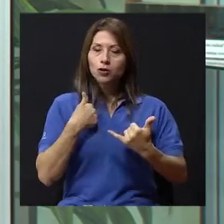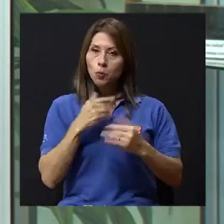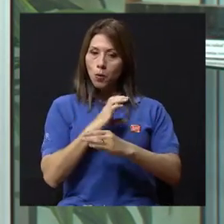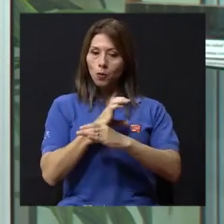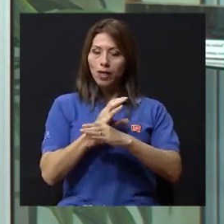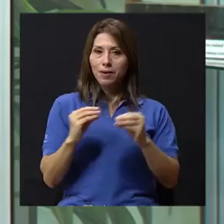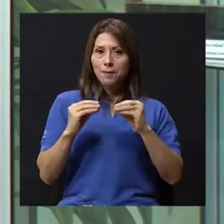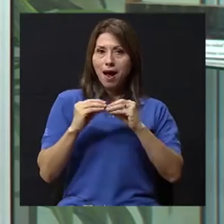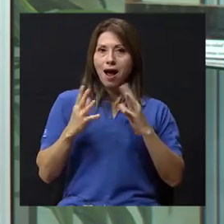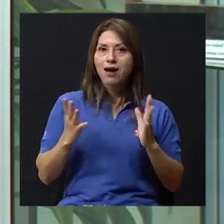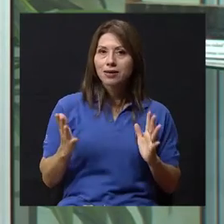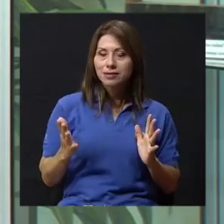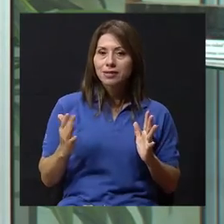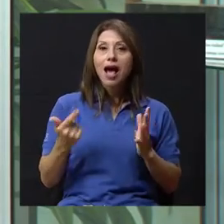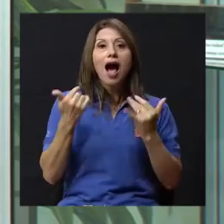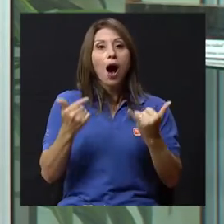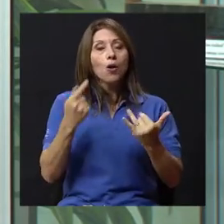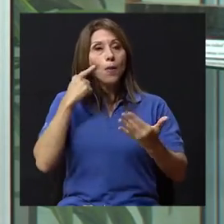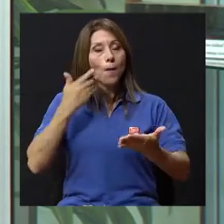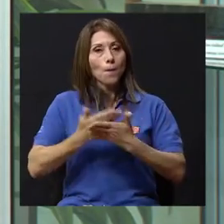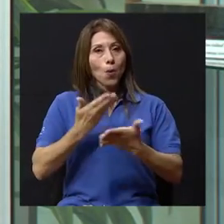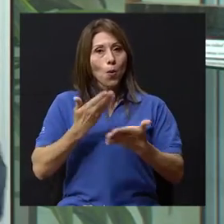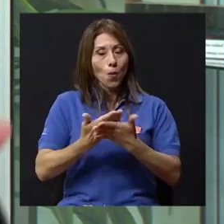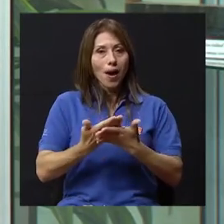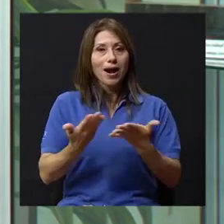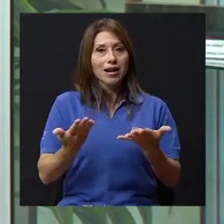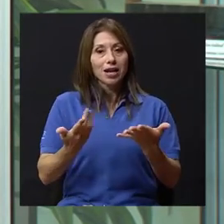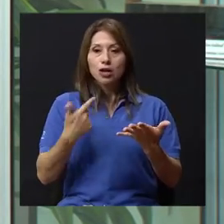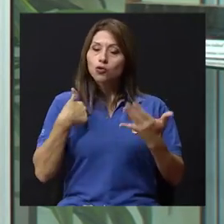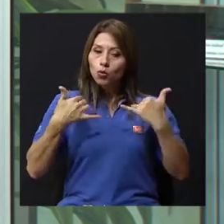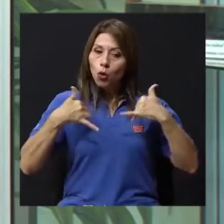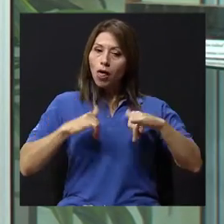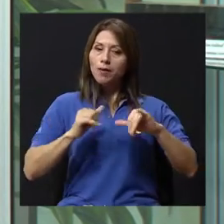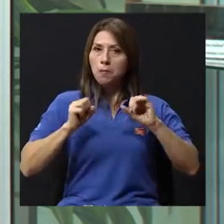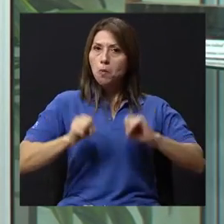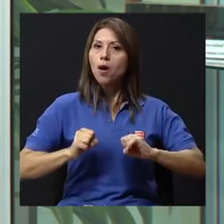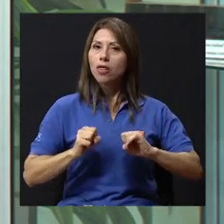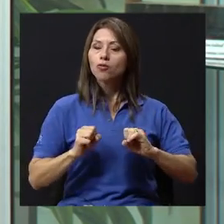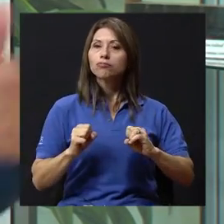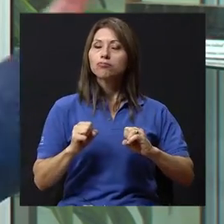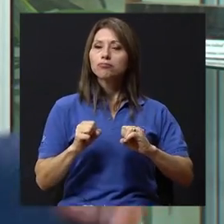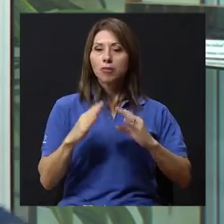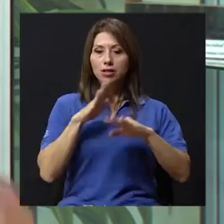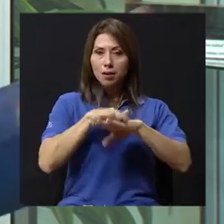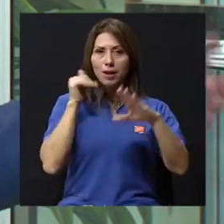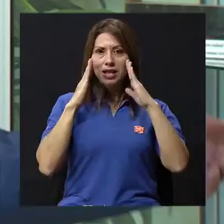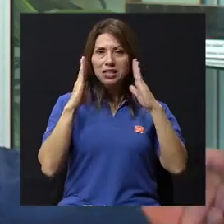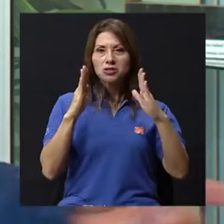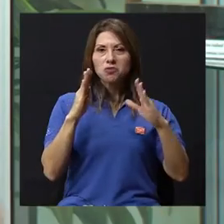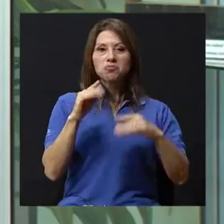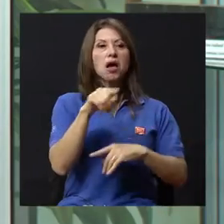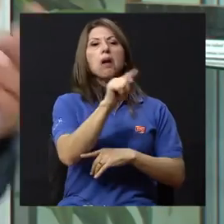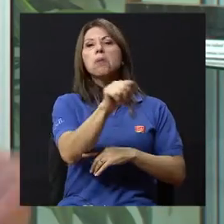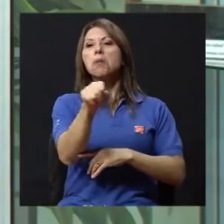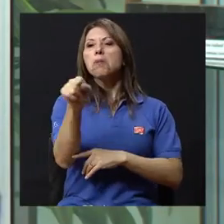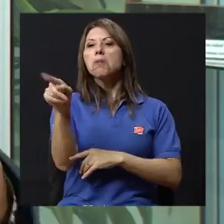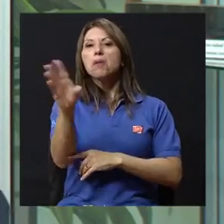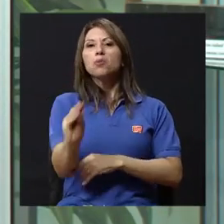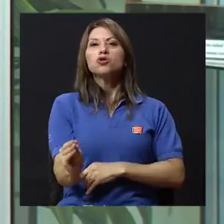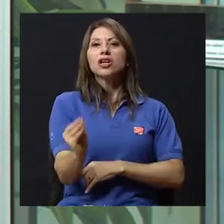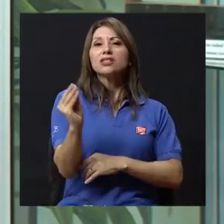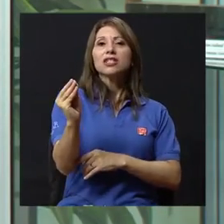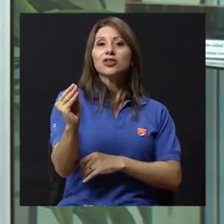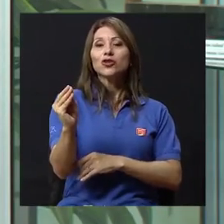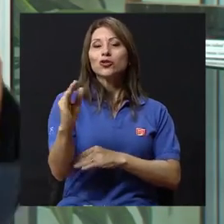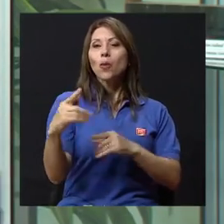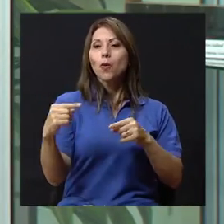me voy a chanear más, ¿verdad? Y vamos a probar que los encantos todavía los tengo y que yo le puedo a todo ese montón de muchachillos que están,